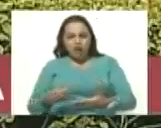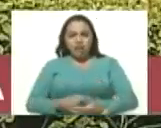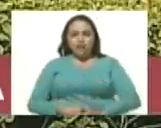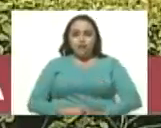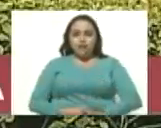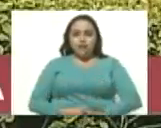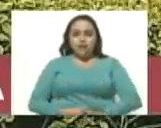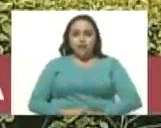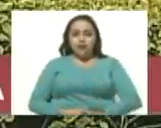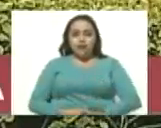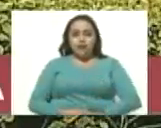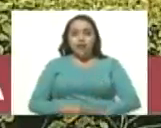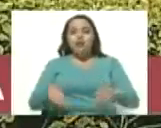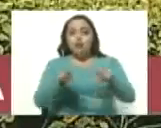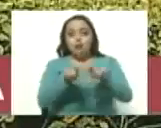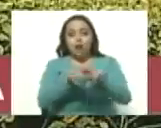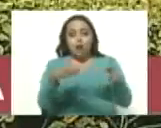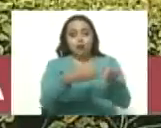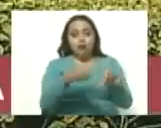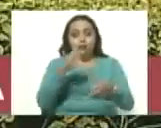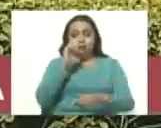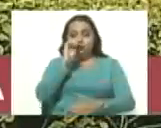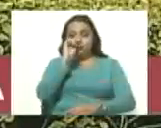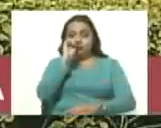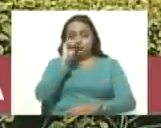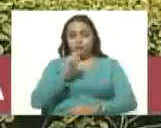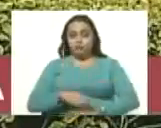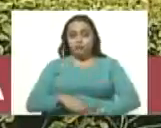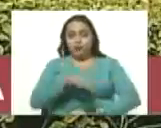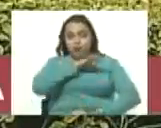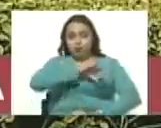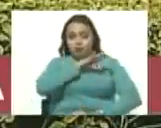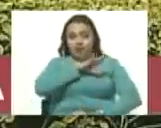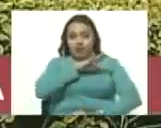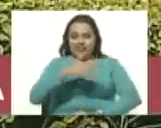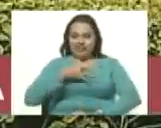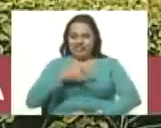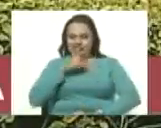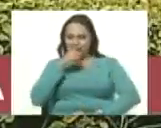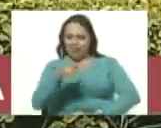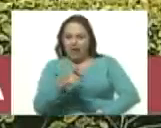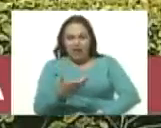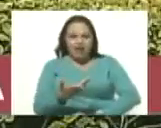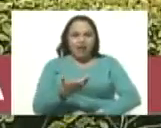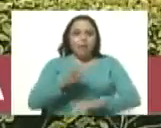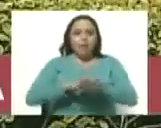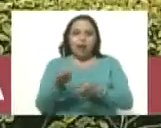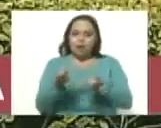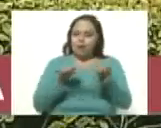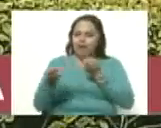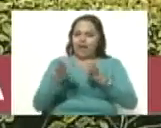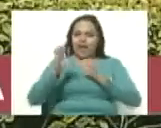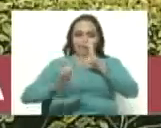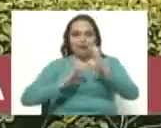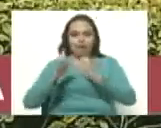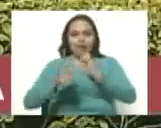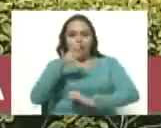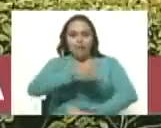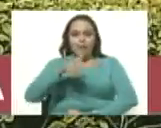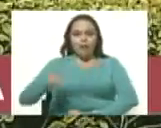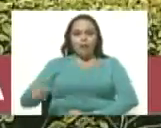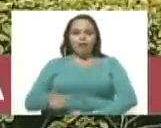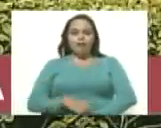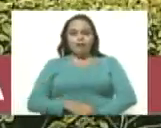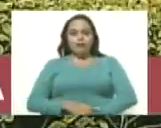fácticos en las sociedades que manipulan la indignación la sensación las emociones el público consumidor